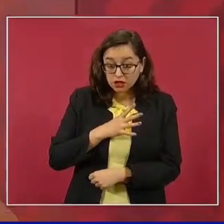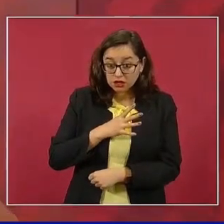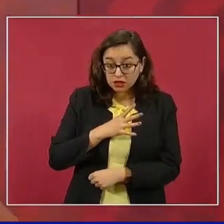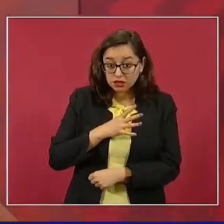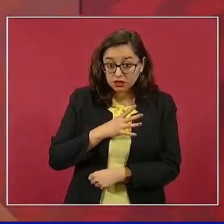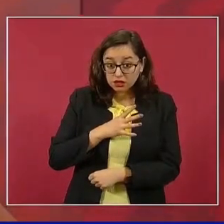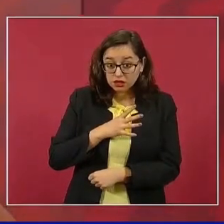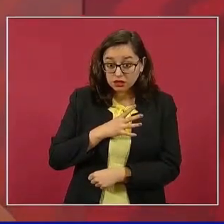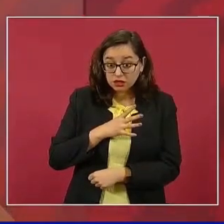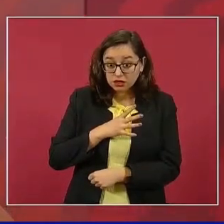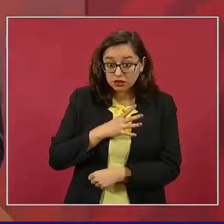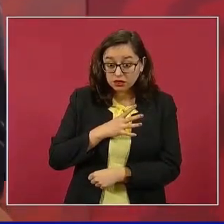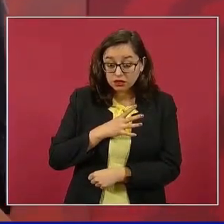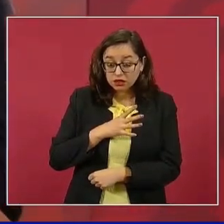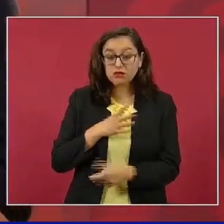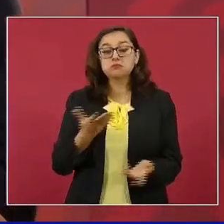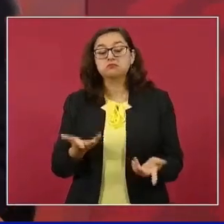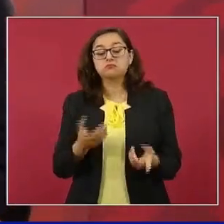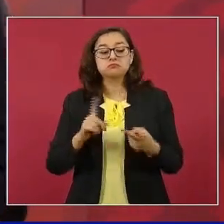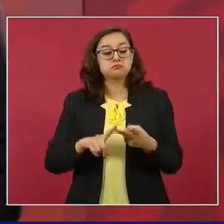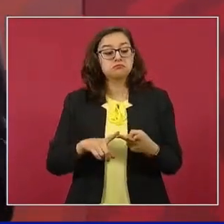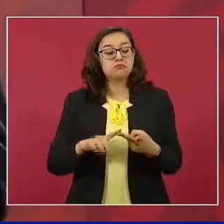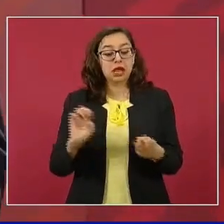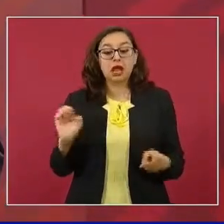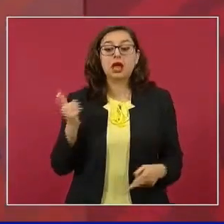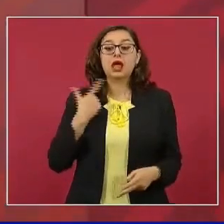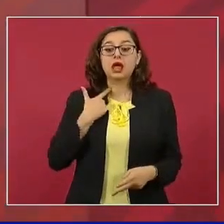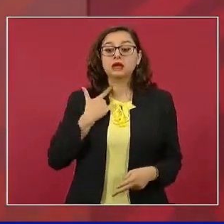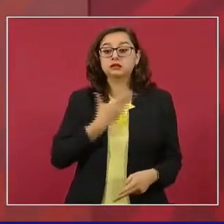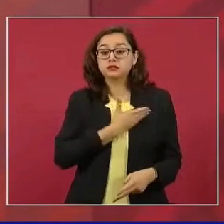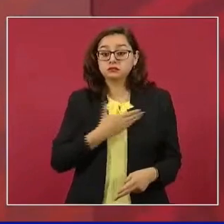seguridad. Los anteriores gobernantes